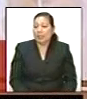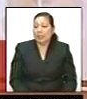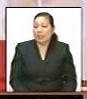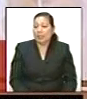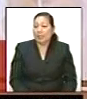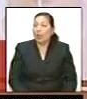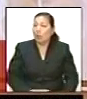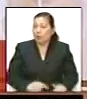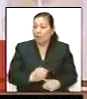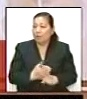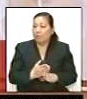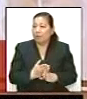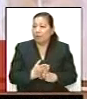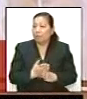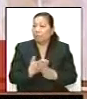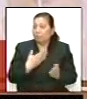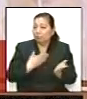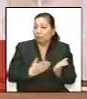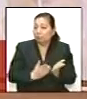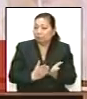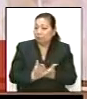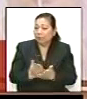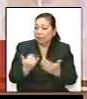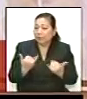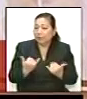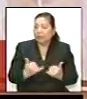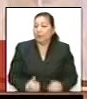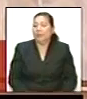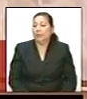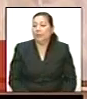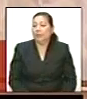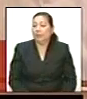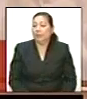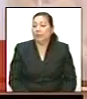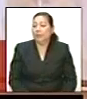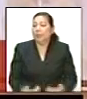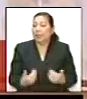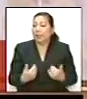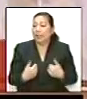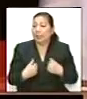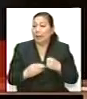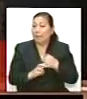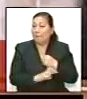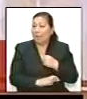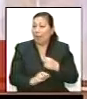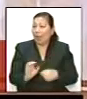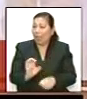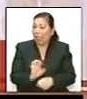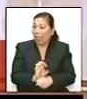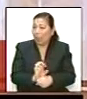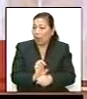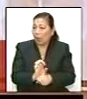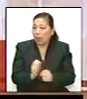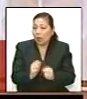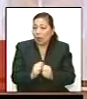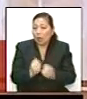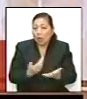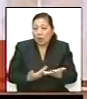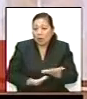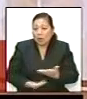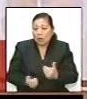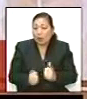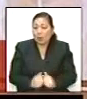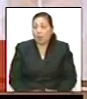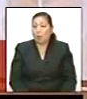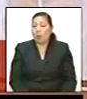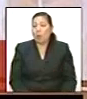de alguna manera viabilizar esto. Precisamente, al tener Ecuador un acuerdo comercial con